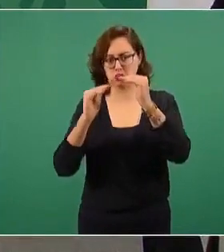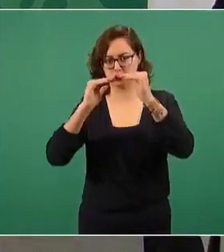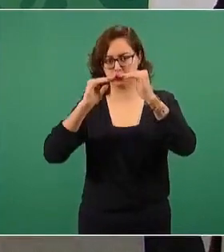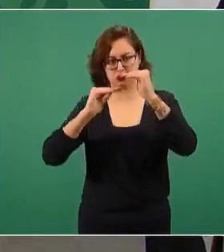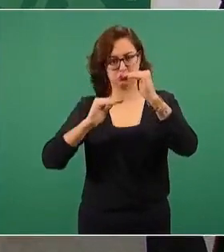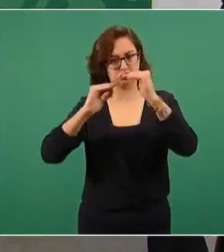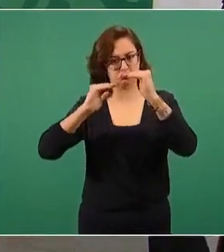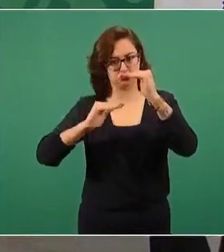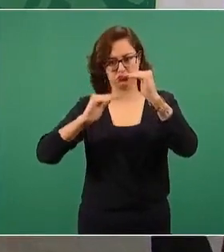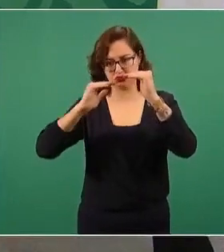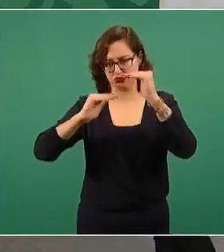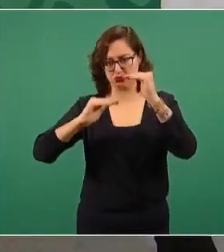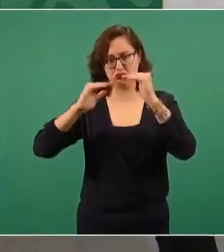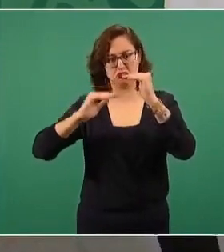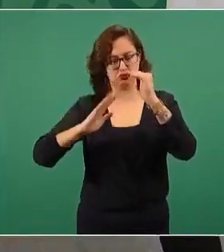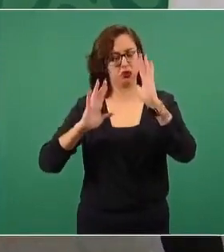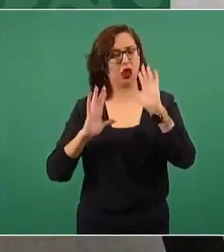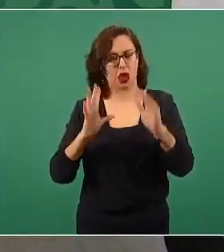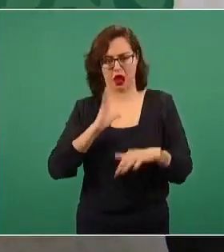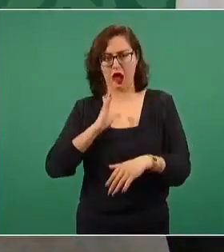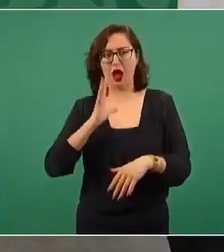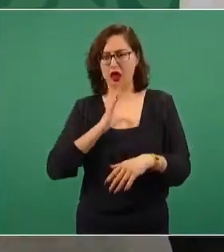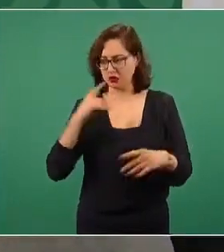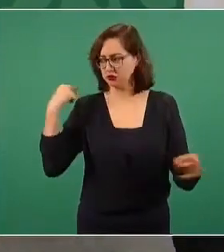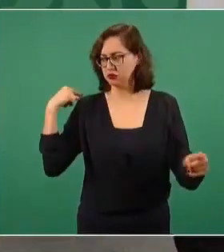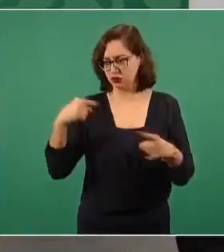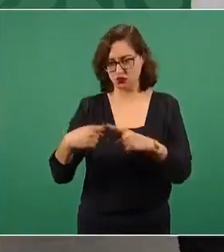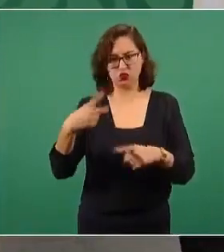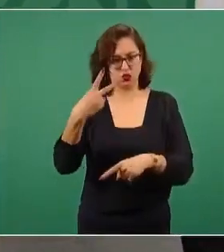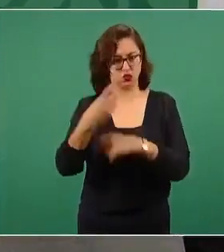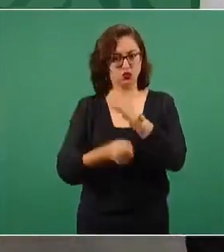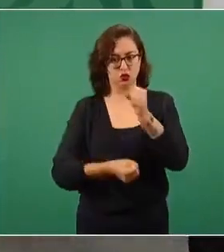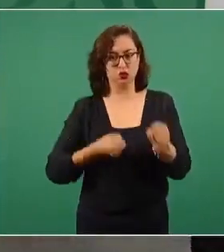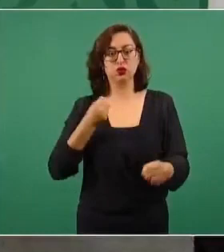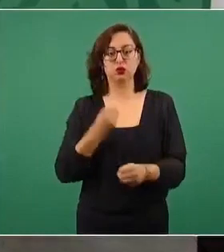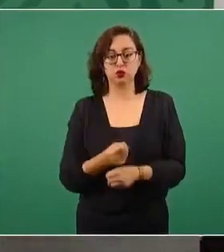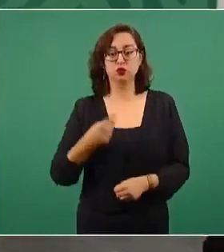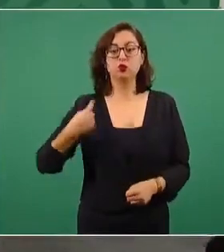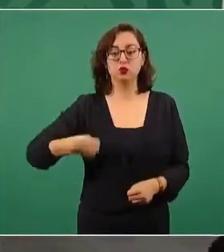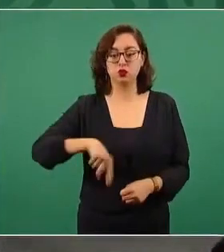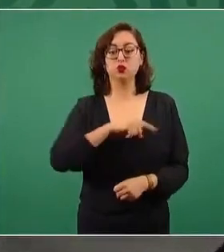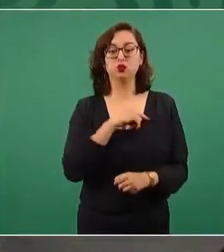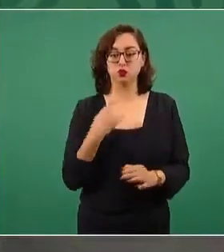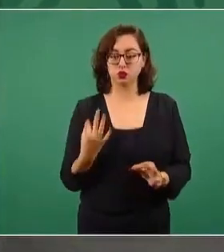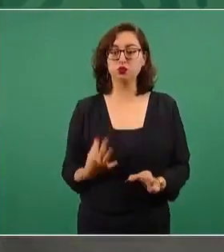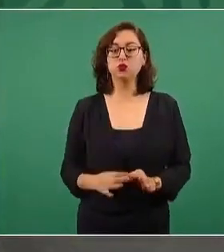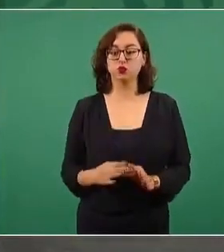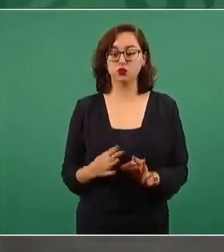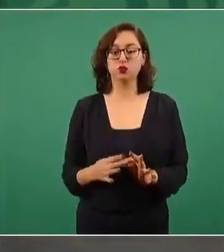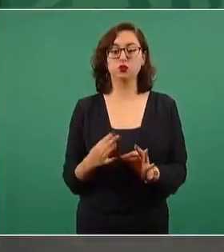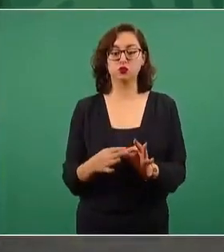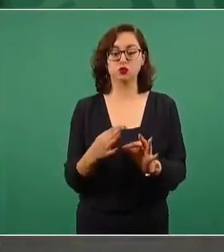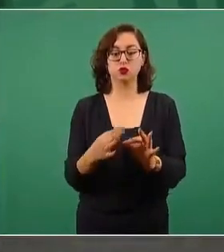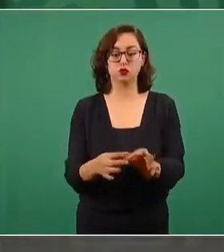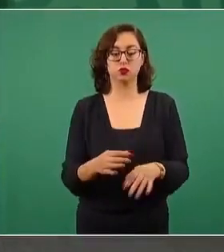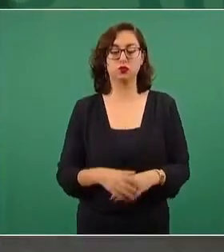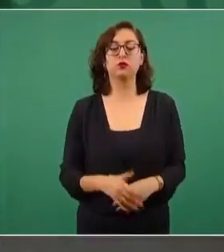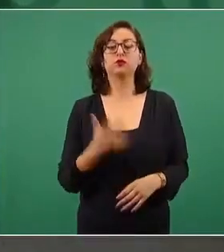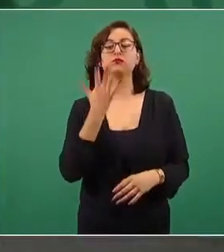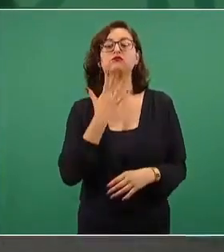abajo del aumento inflacionario. Hemos cumplido. En el caso de las